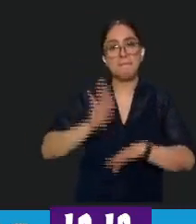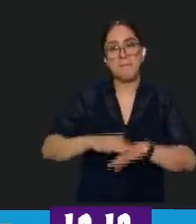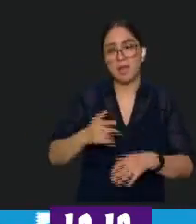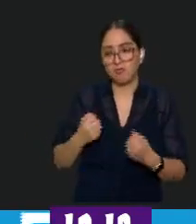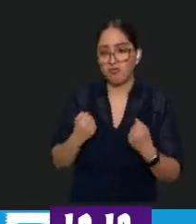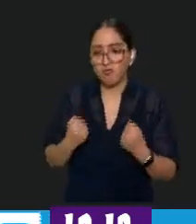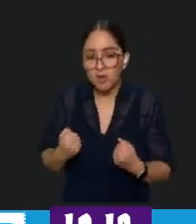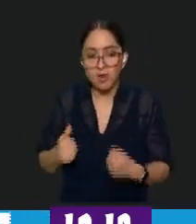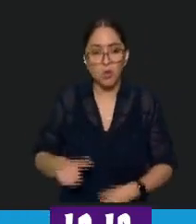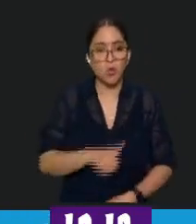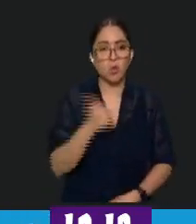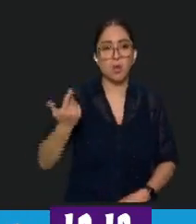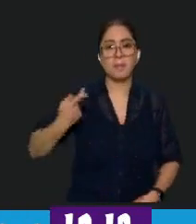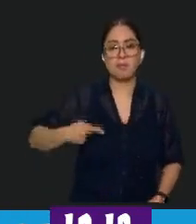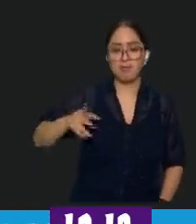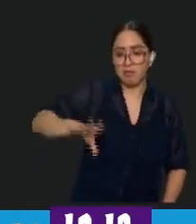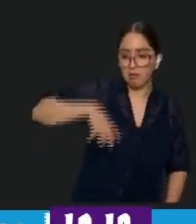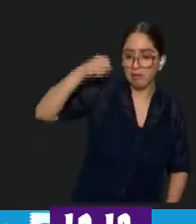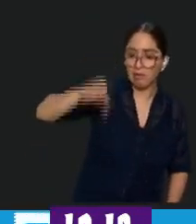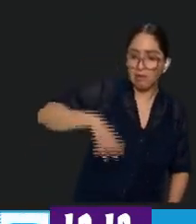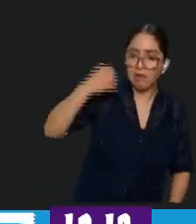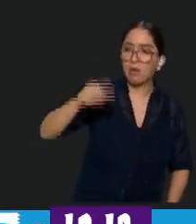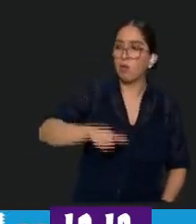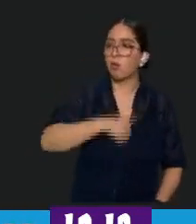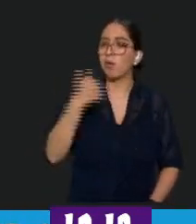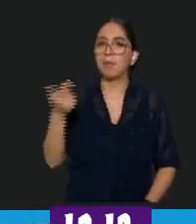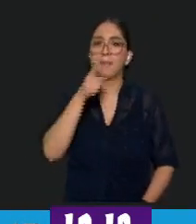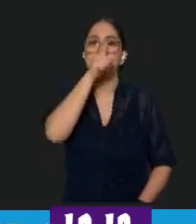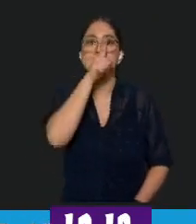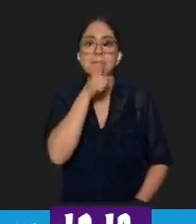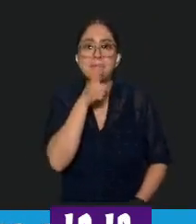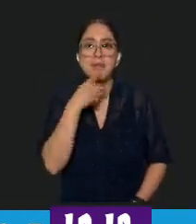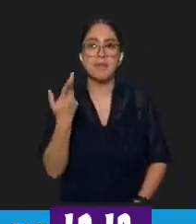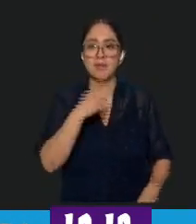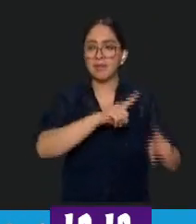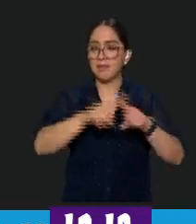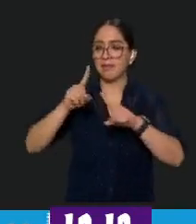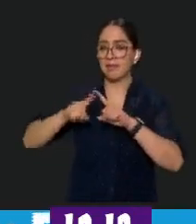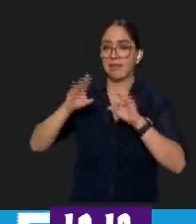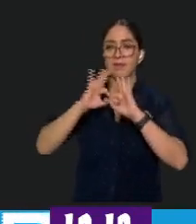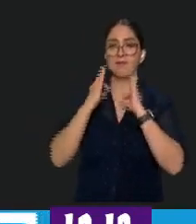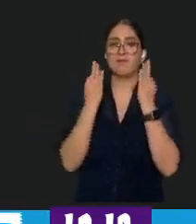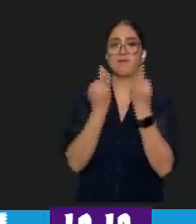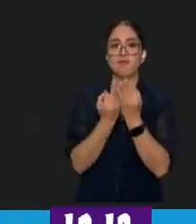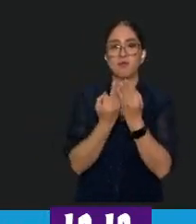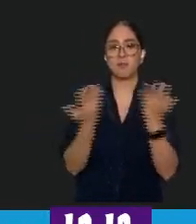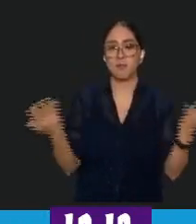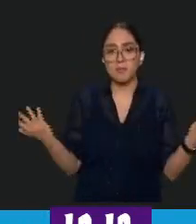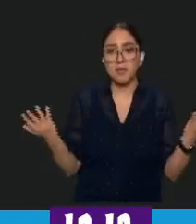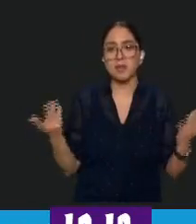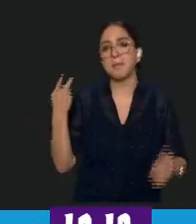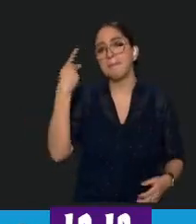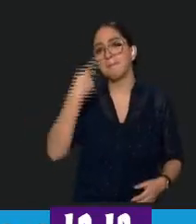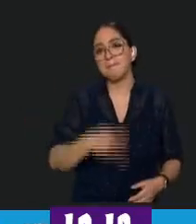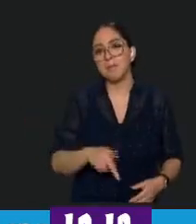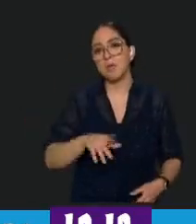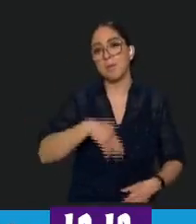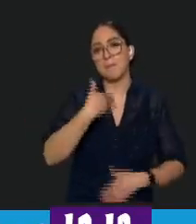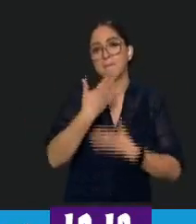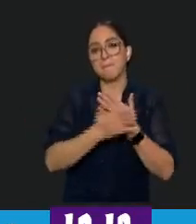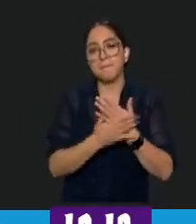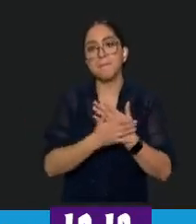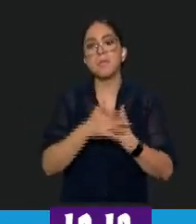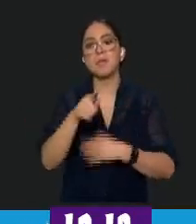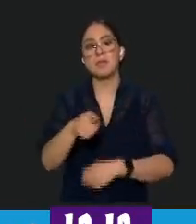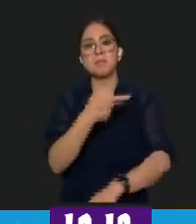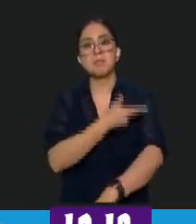más gandalla, sí, el más mentiroso, o este tipo de maniobras. ¡Qué barbaridad! Afortunadamente luego viene el siguiente mecanismo,